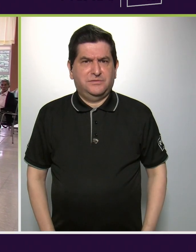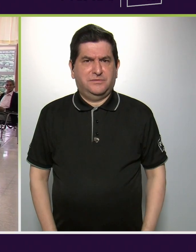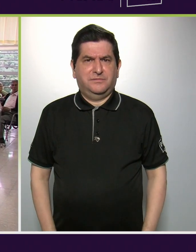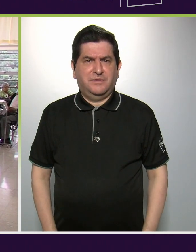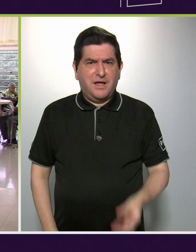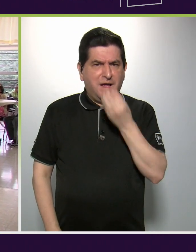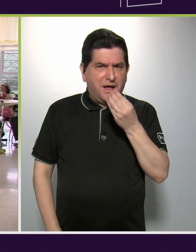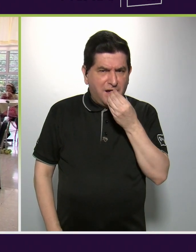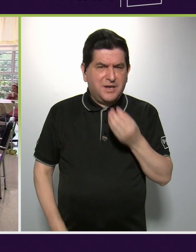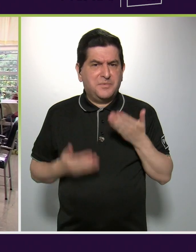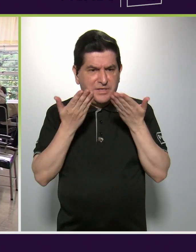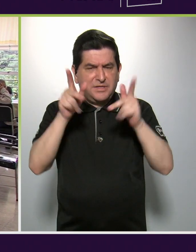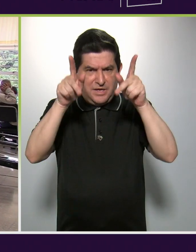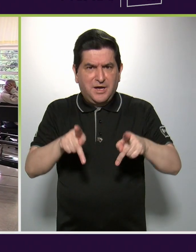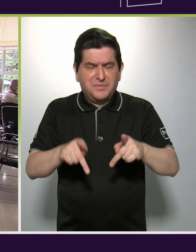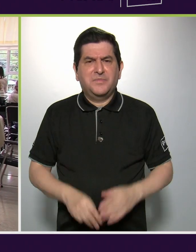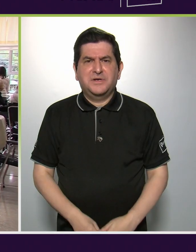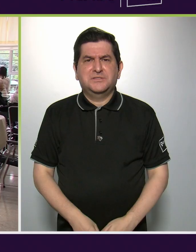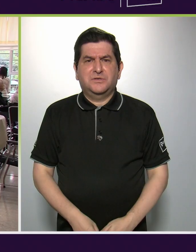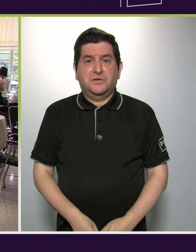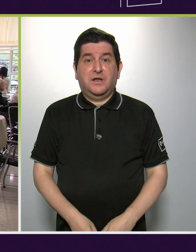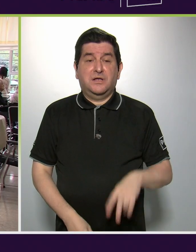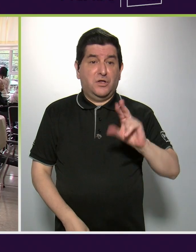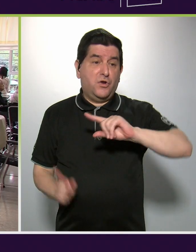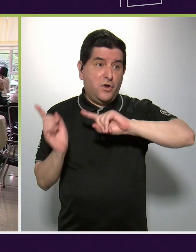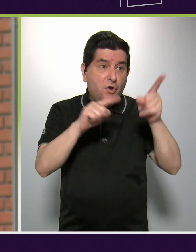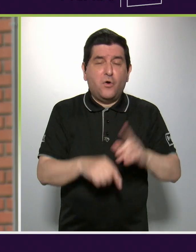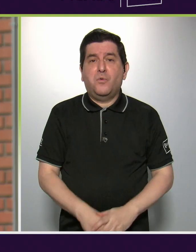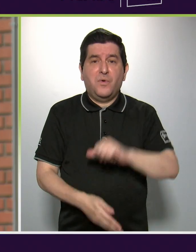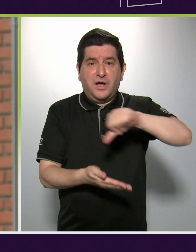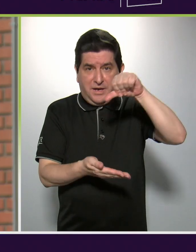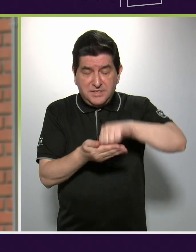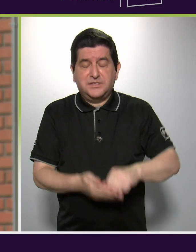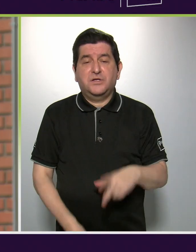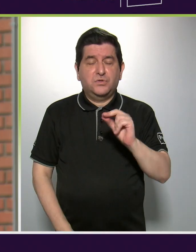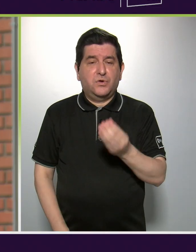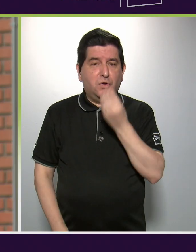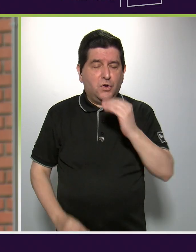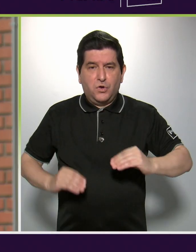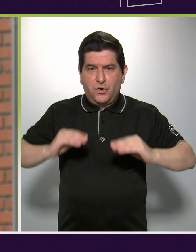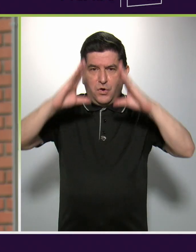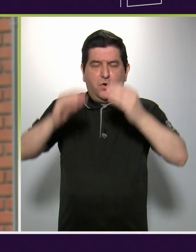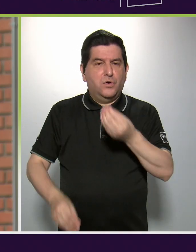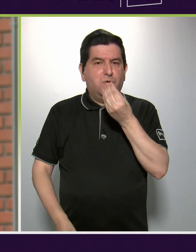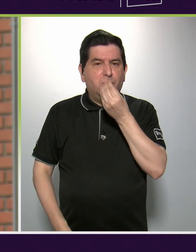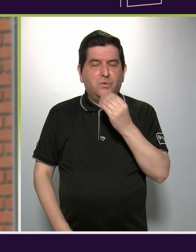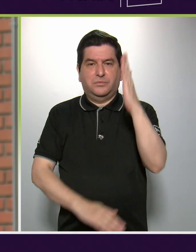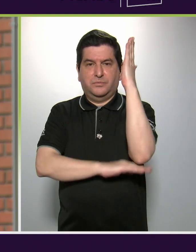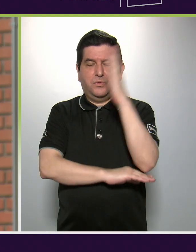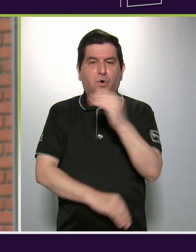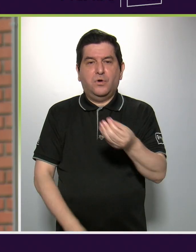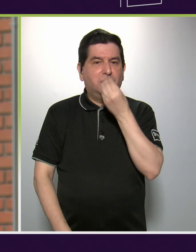Es suficiente la alimentación que se les da a las personas en donde si no van al centro, no desayunan, no almuerzan, no cenan, ¿verdad? Entonces esas